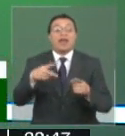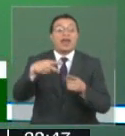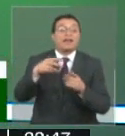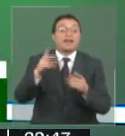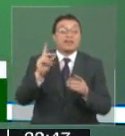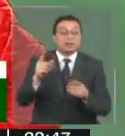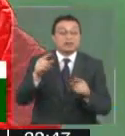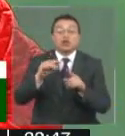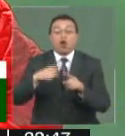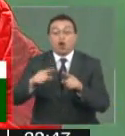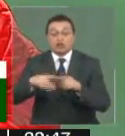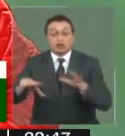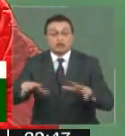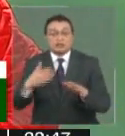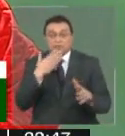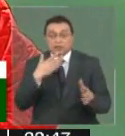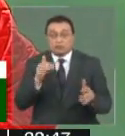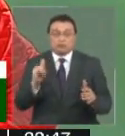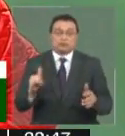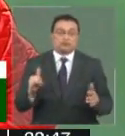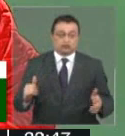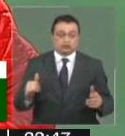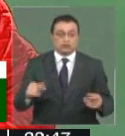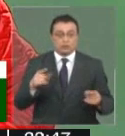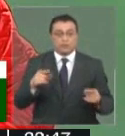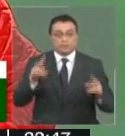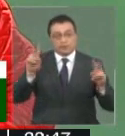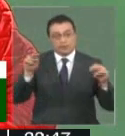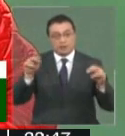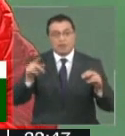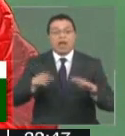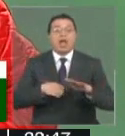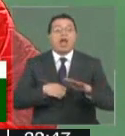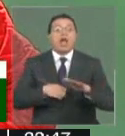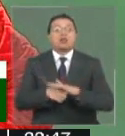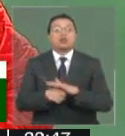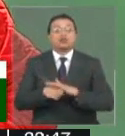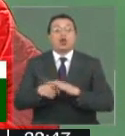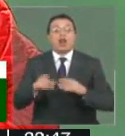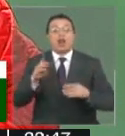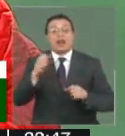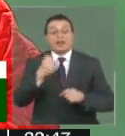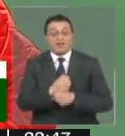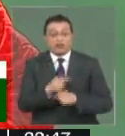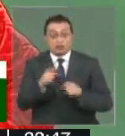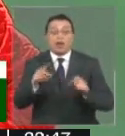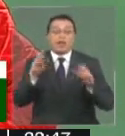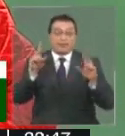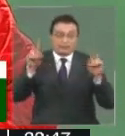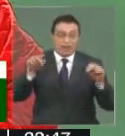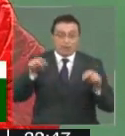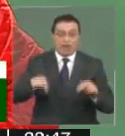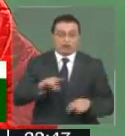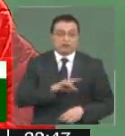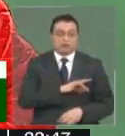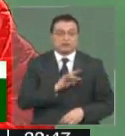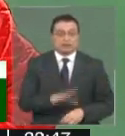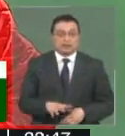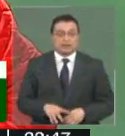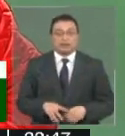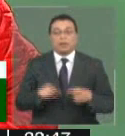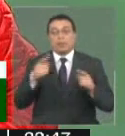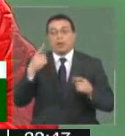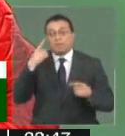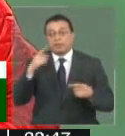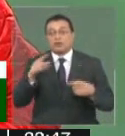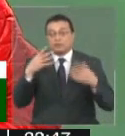que muchísimas otras. Pero sí, o sea, el tema de inclusión laboral es un tema, un temón en Chile, pero